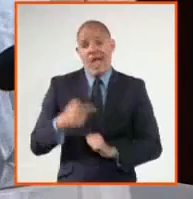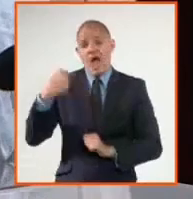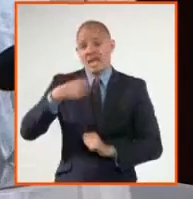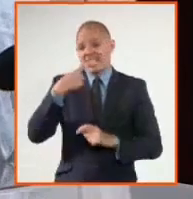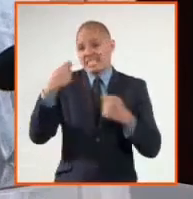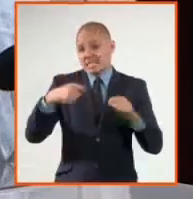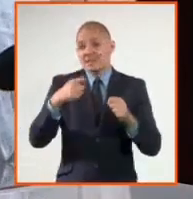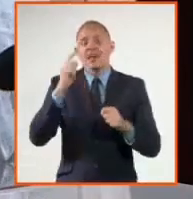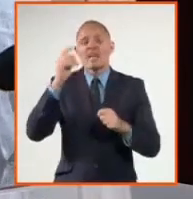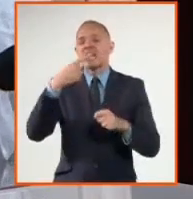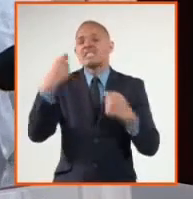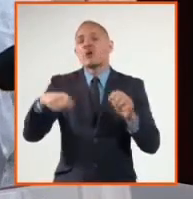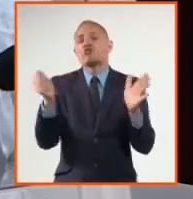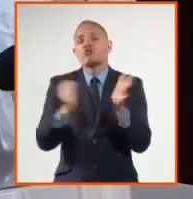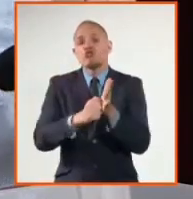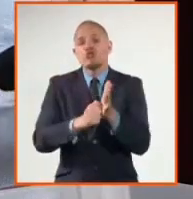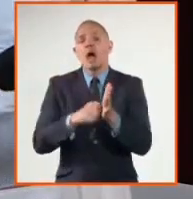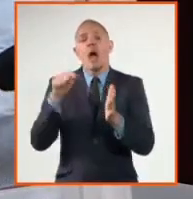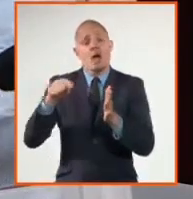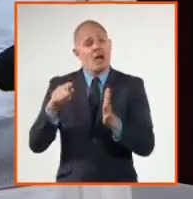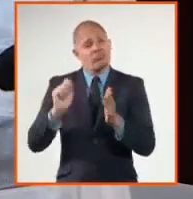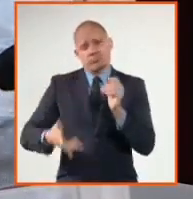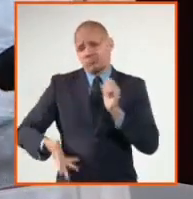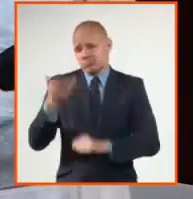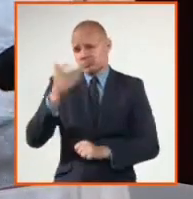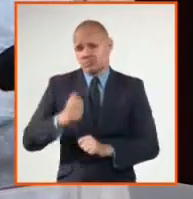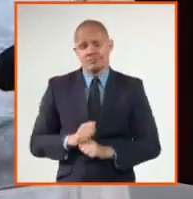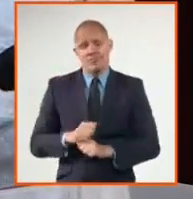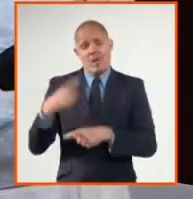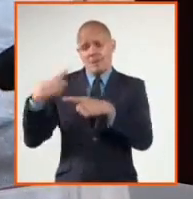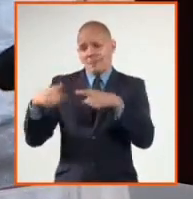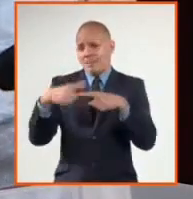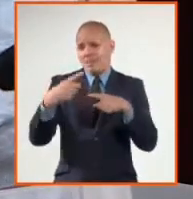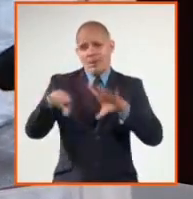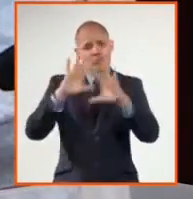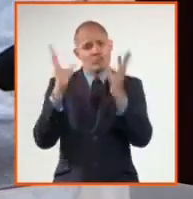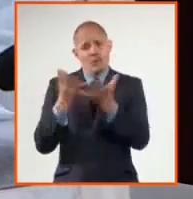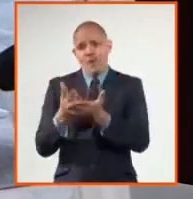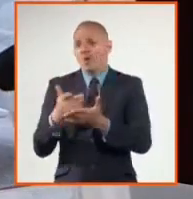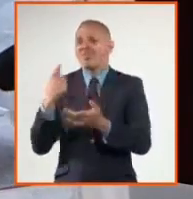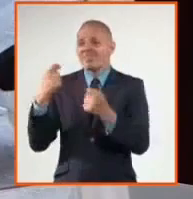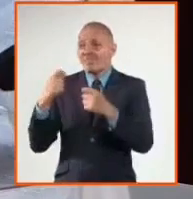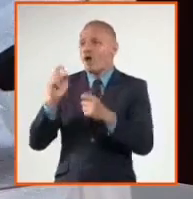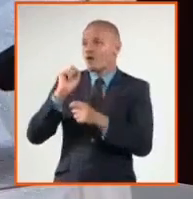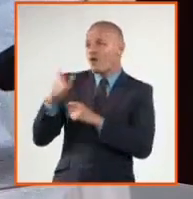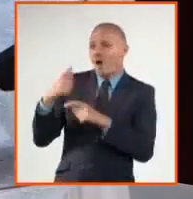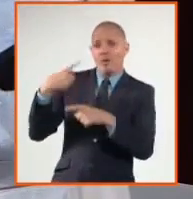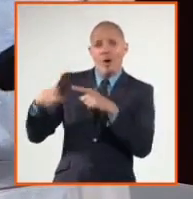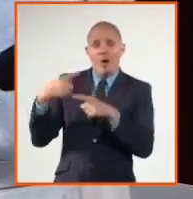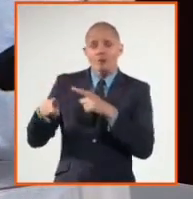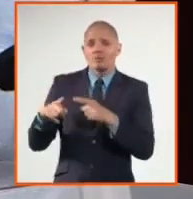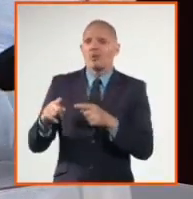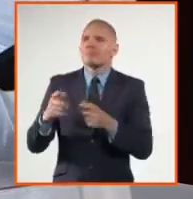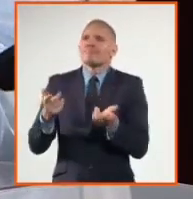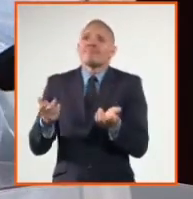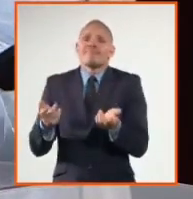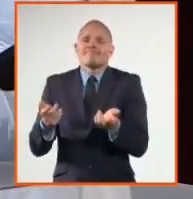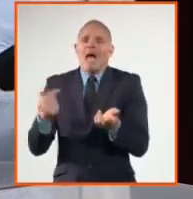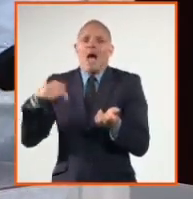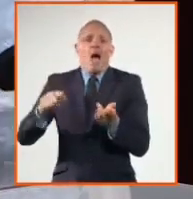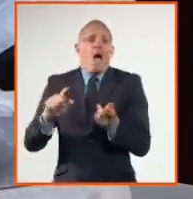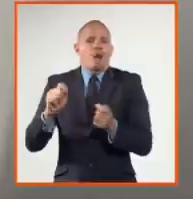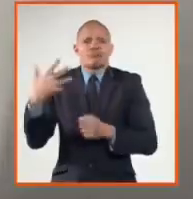otros otros elementos también de materiales que se utilizan para la fabricación de los componentes de estos estos bloques